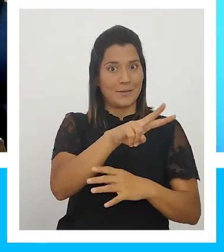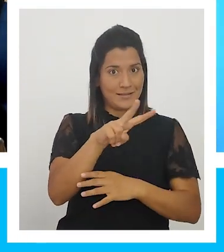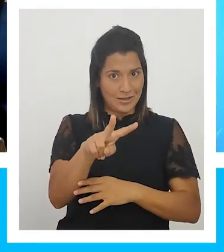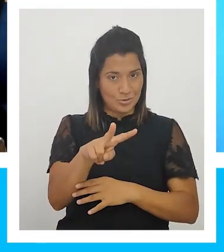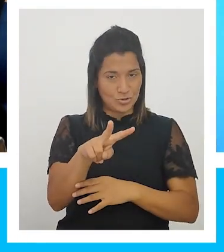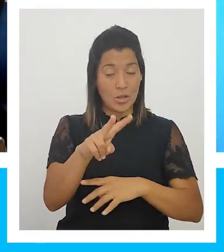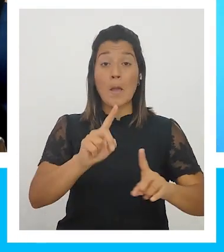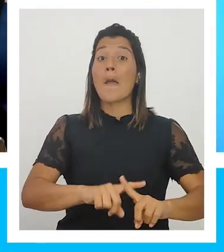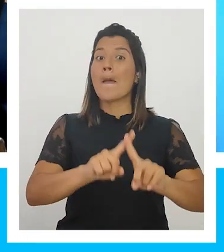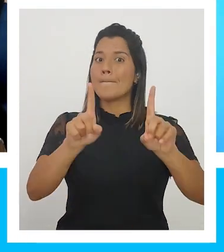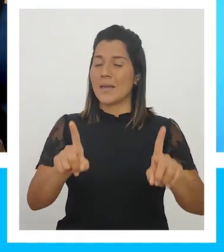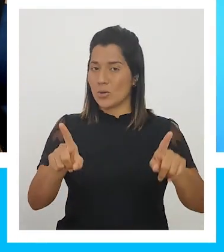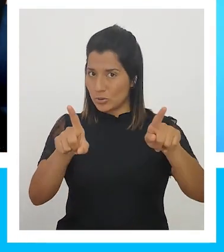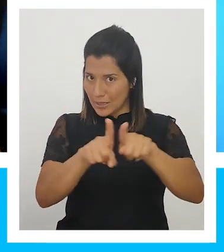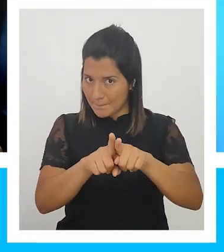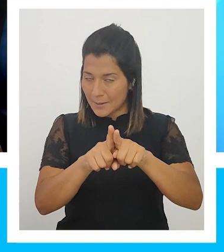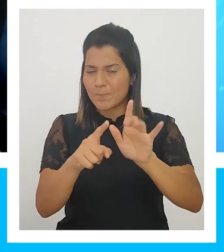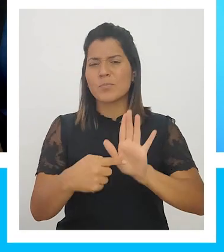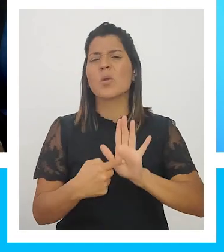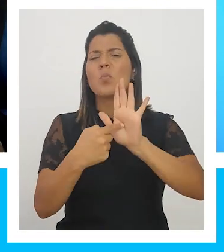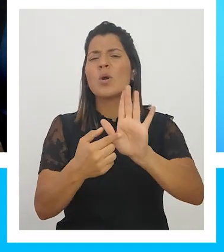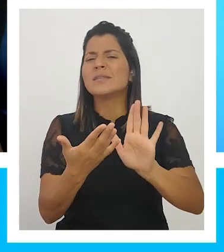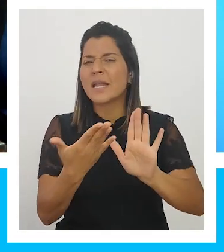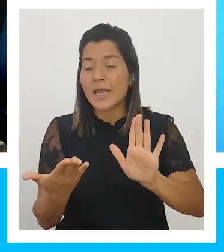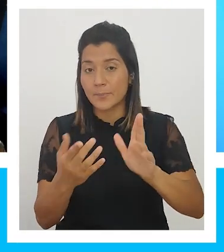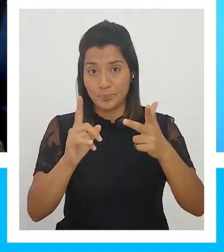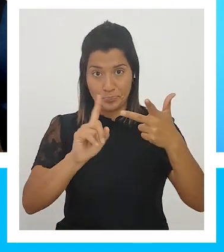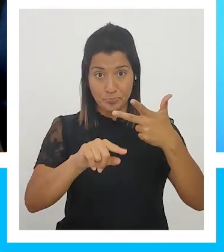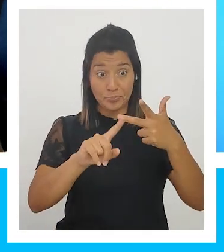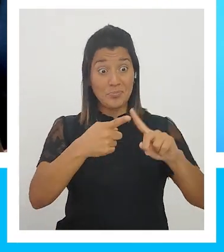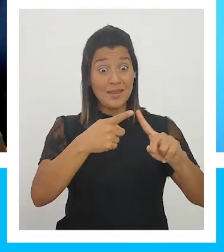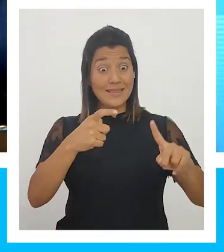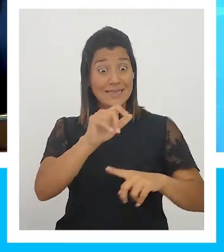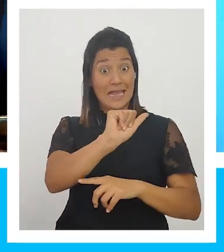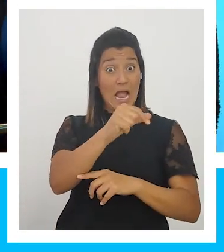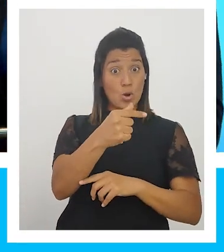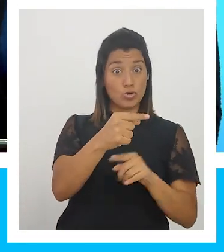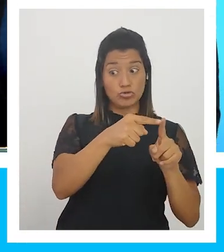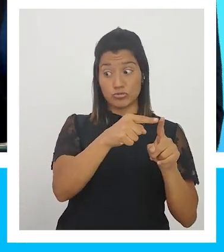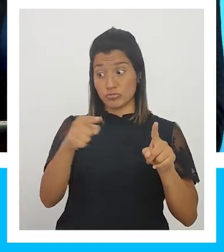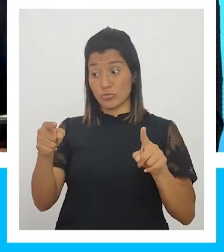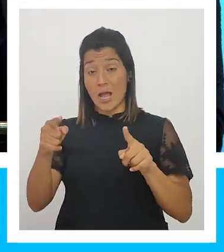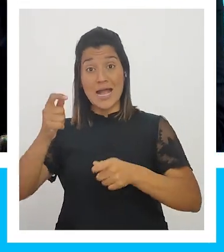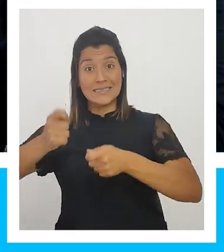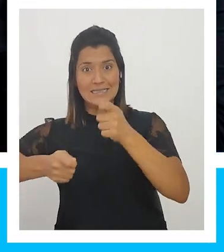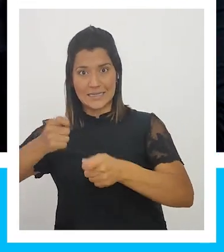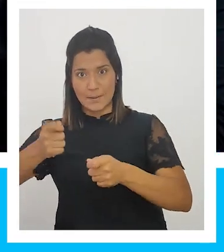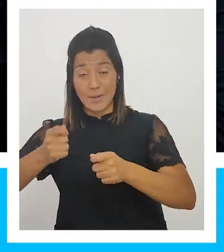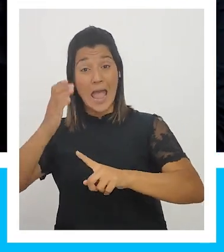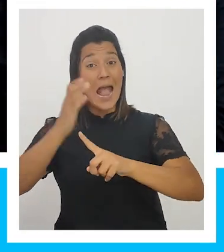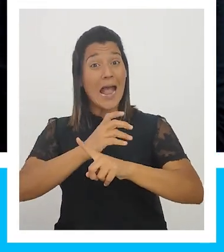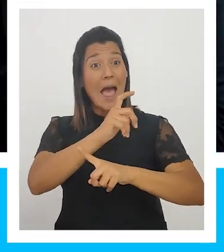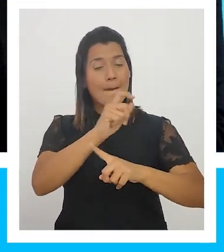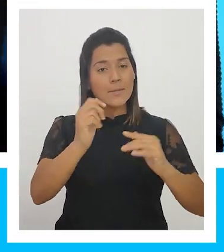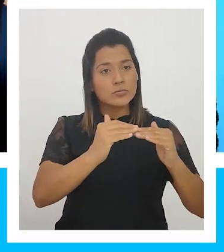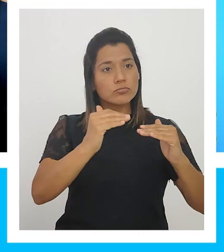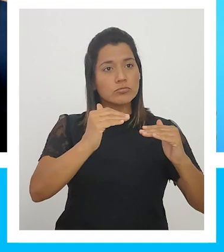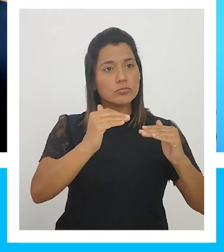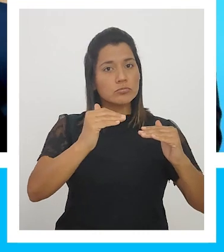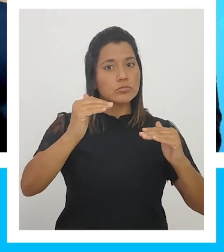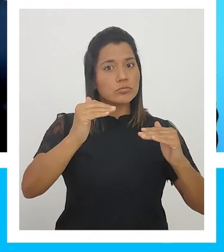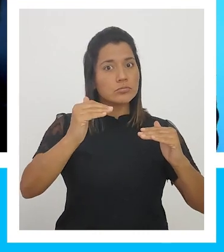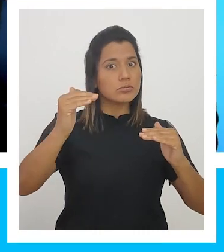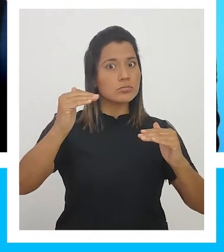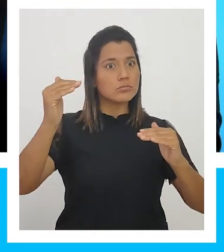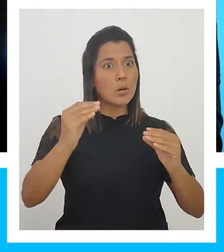nos muestra que desde agosto, septiembre, todos los meses se ha ido creciendo más que el mes anterior. O sea, no solo